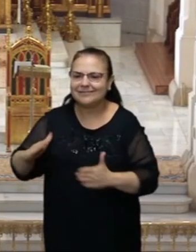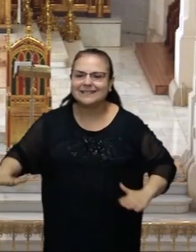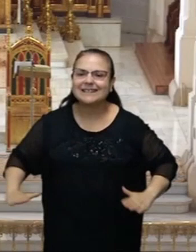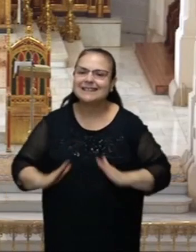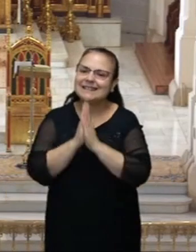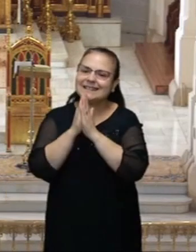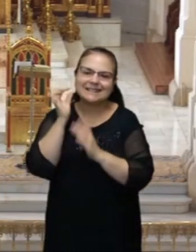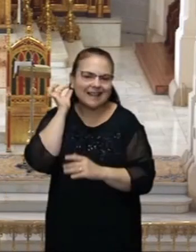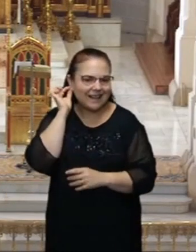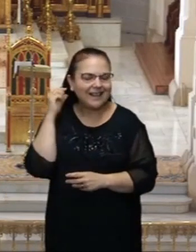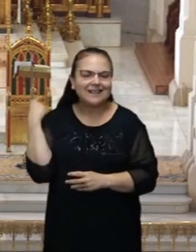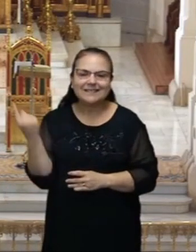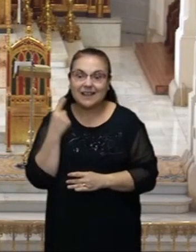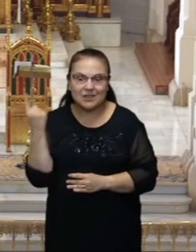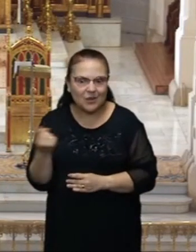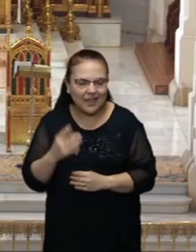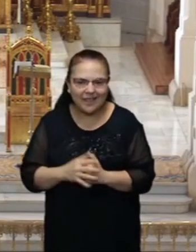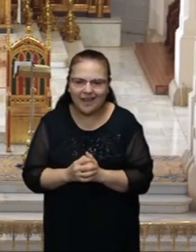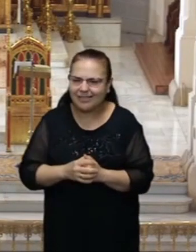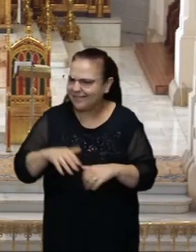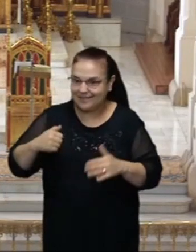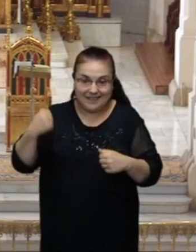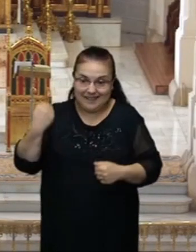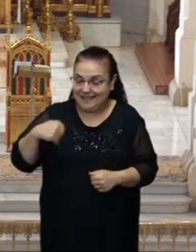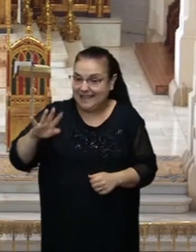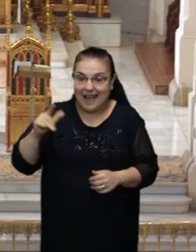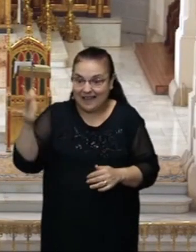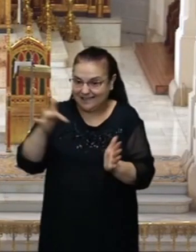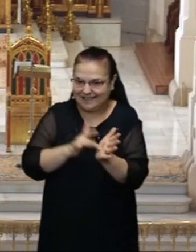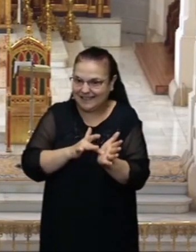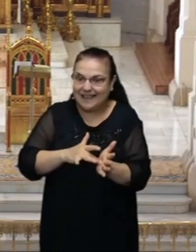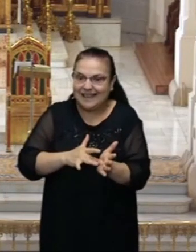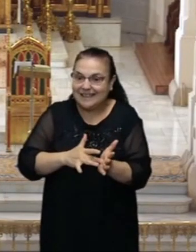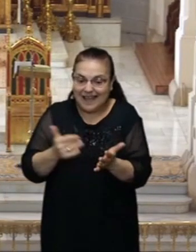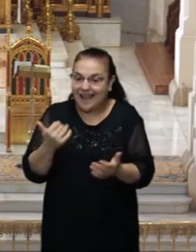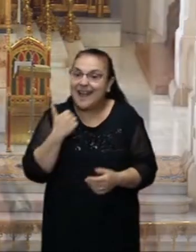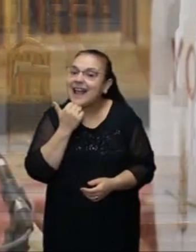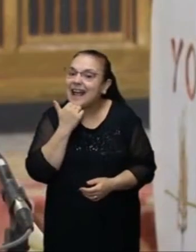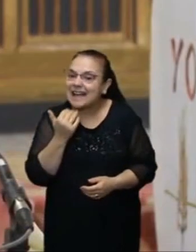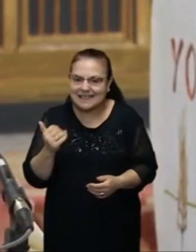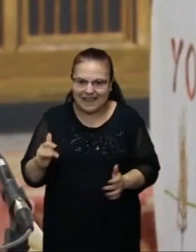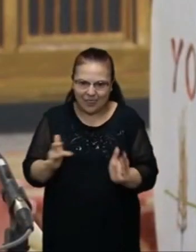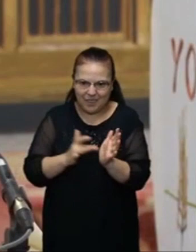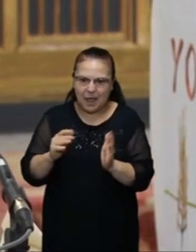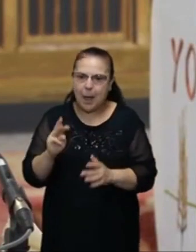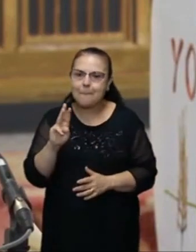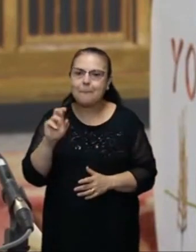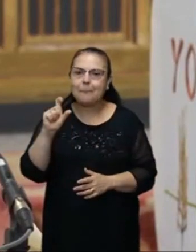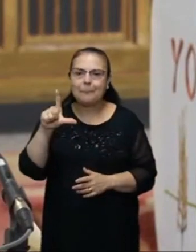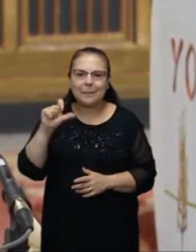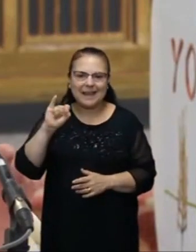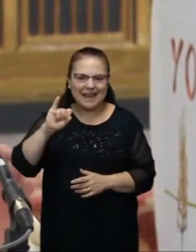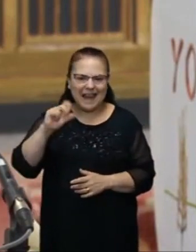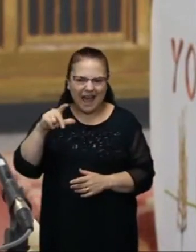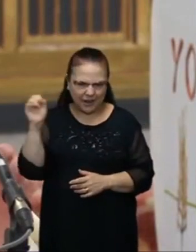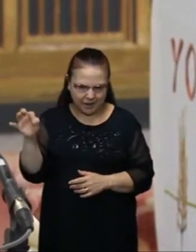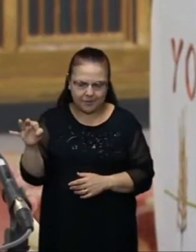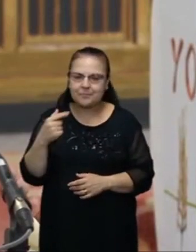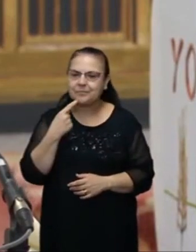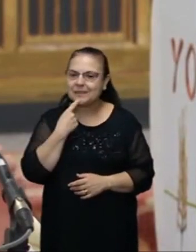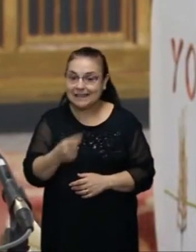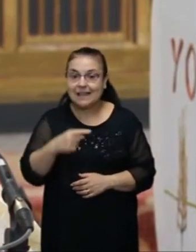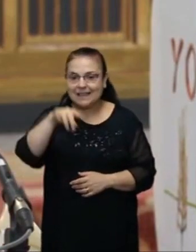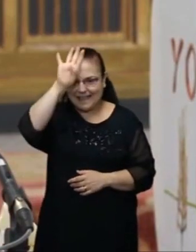de Santa Soledad Torres Acosta, tocando ya este día del pilar. Dicen los papas, Juan Pablo